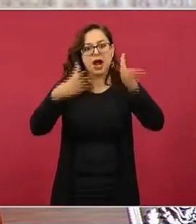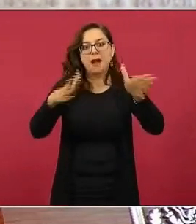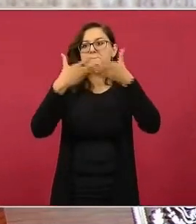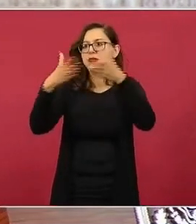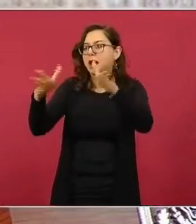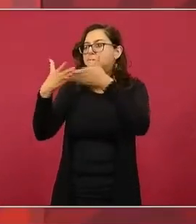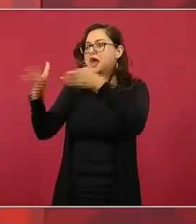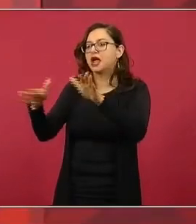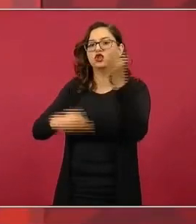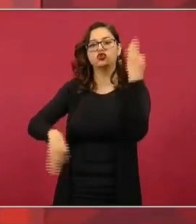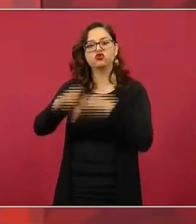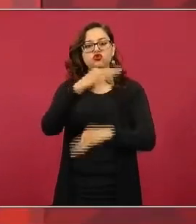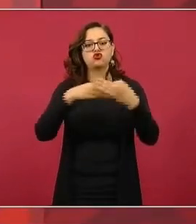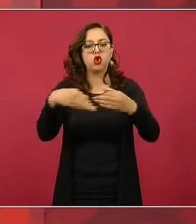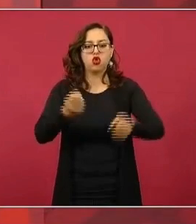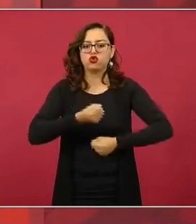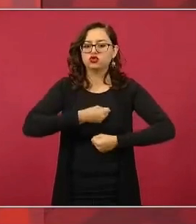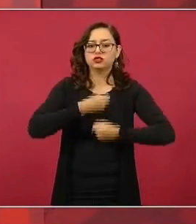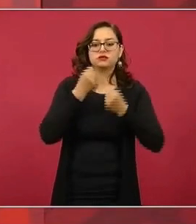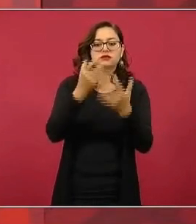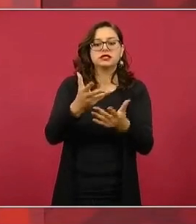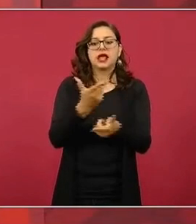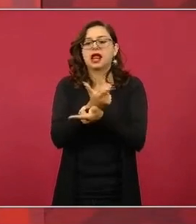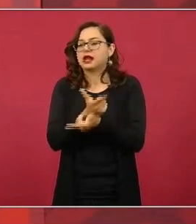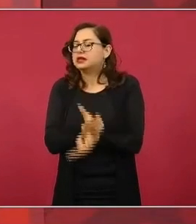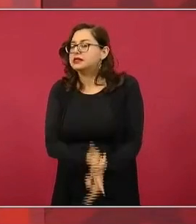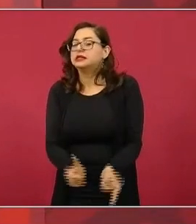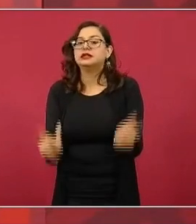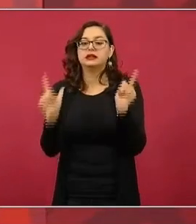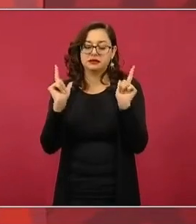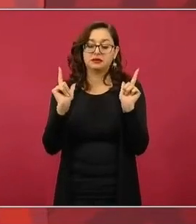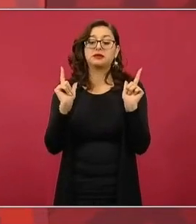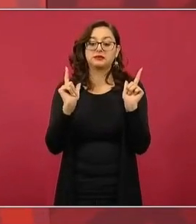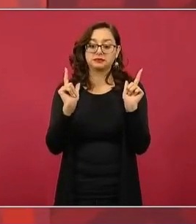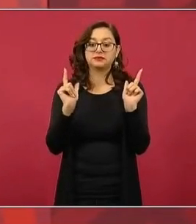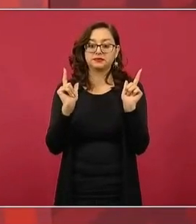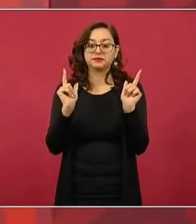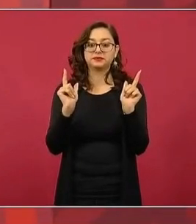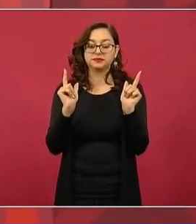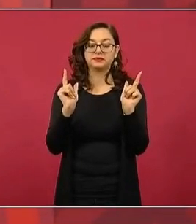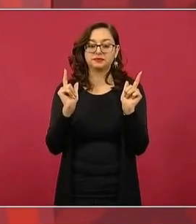todos, que haya libertades